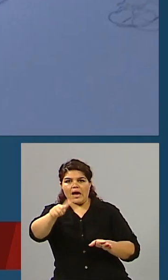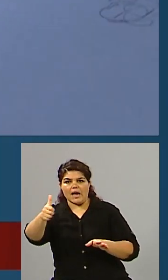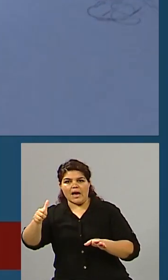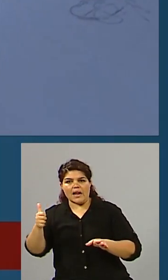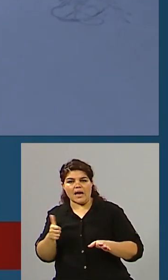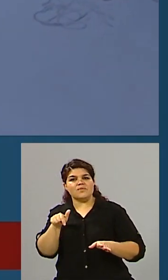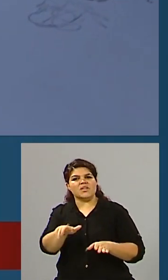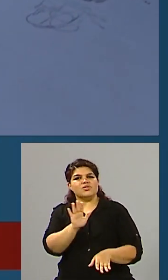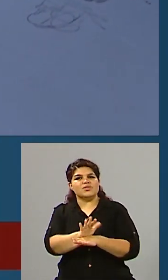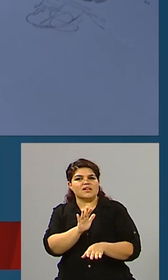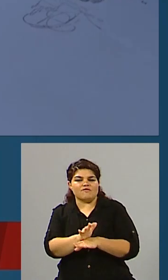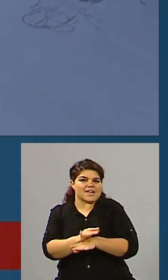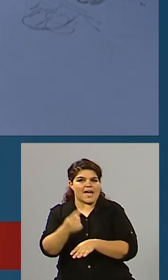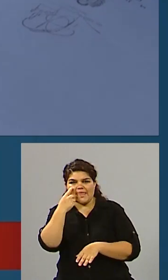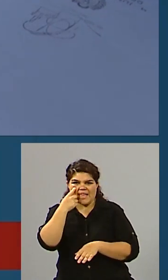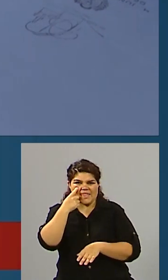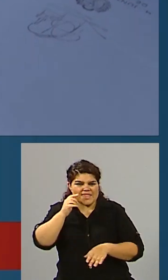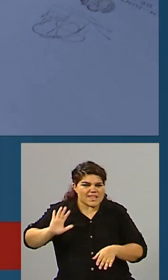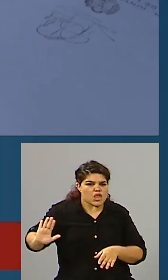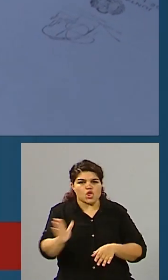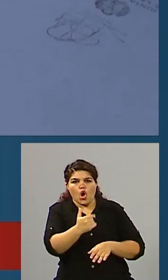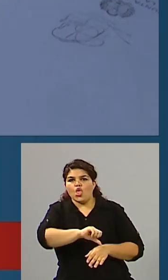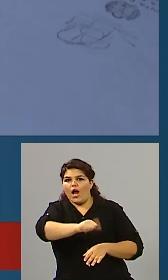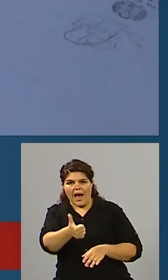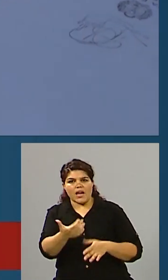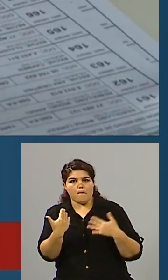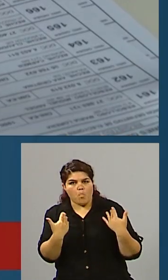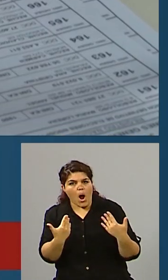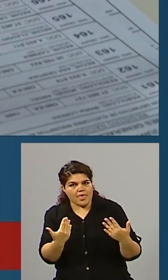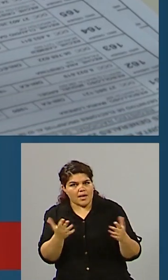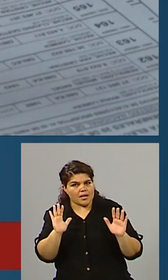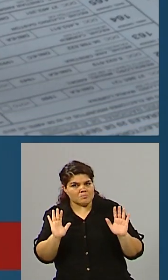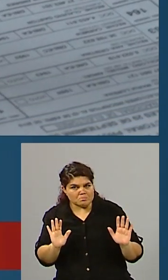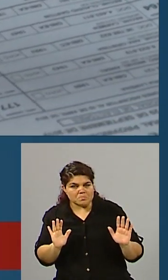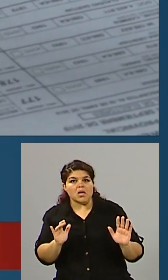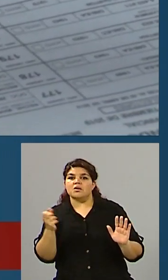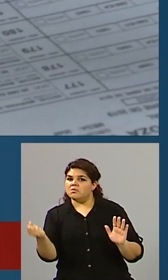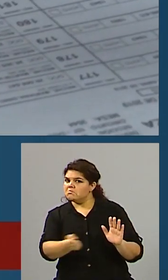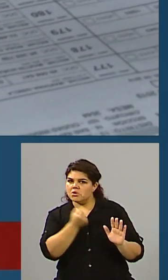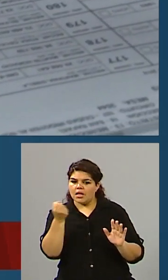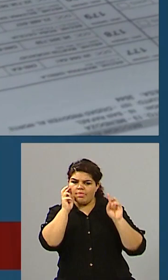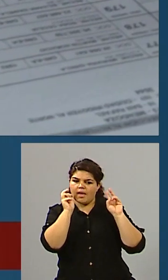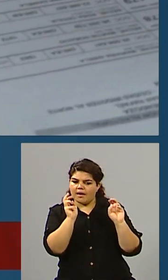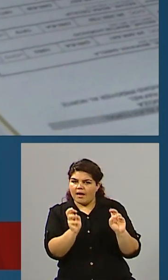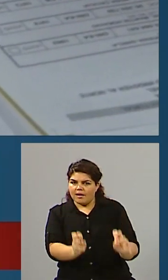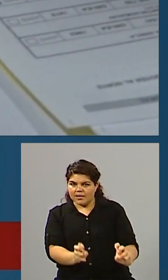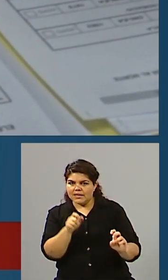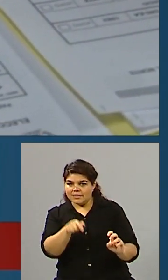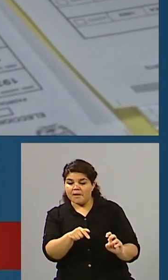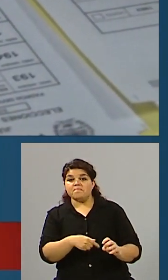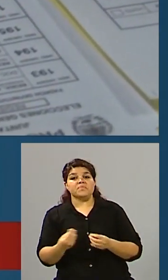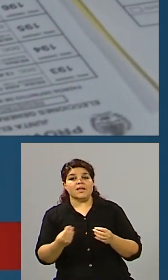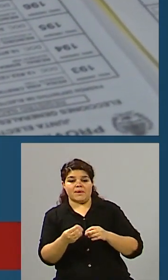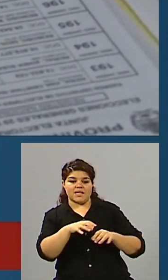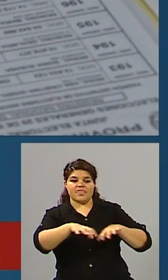vez ganar en todas las intendencias, ¿no? Entonces, este desdoblamiento electoral que